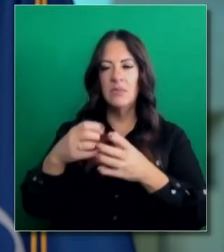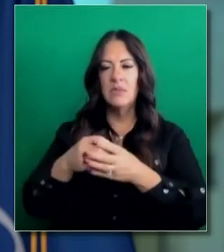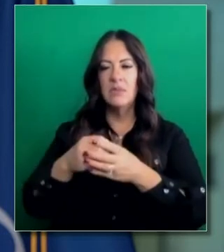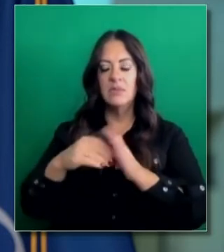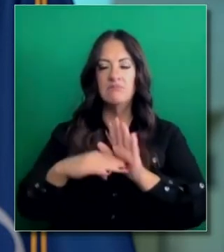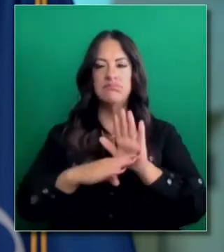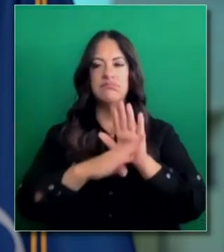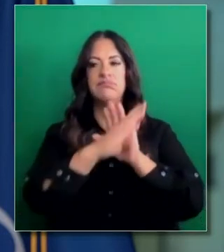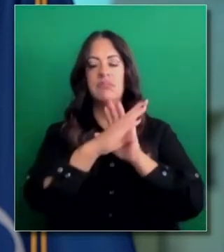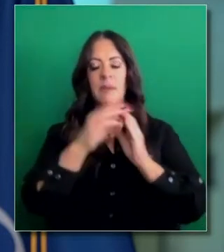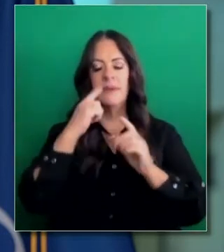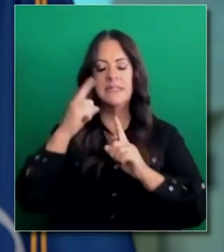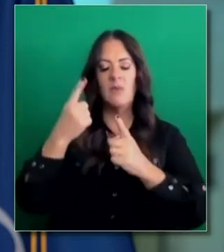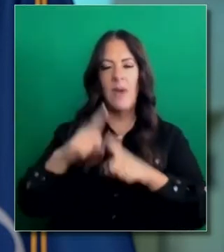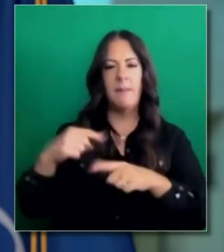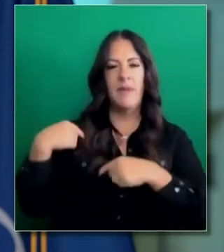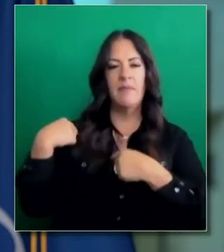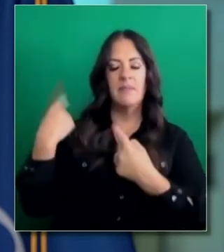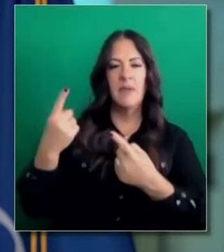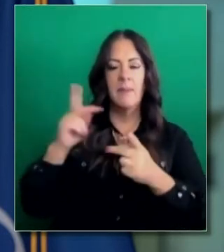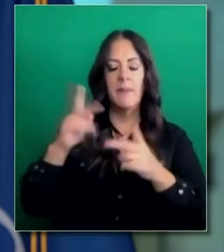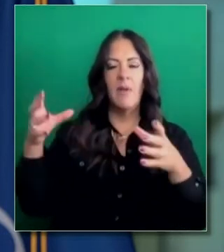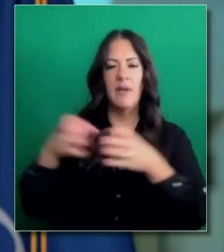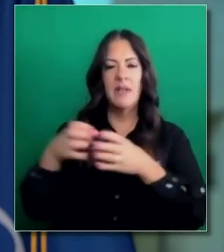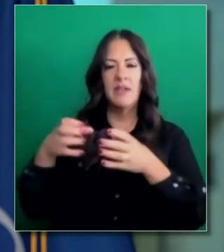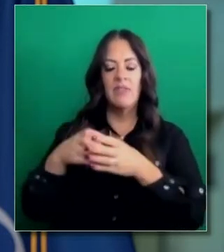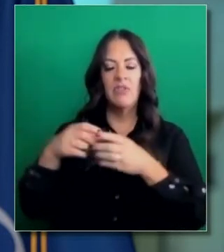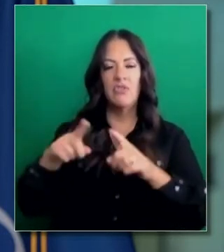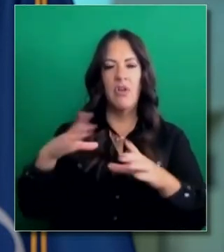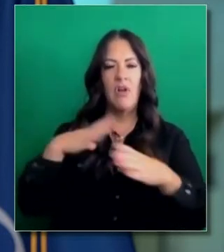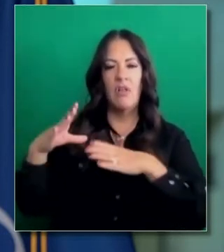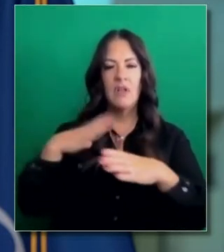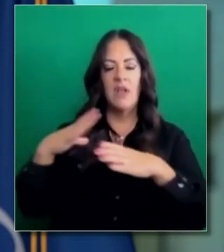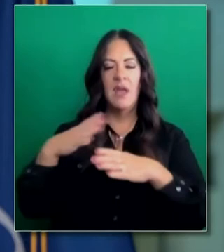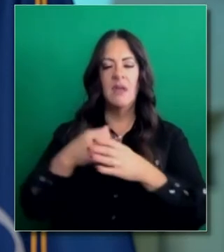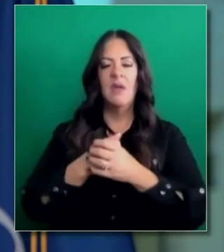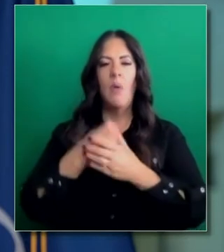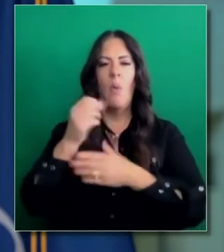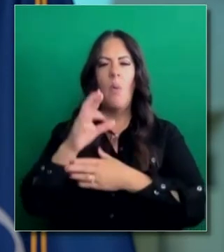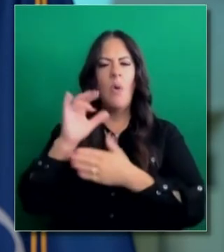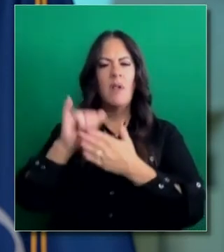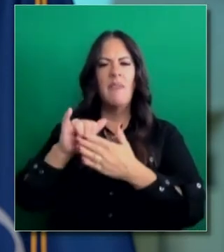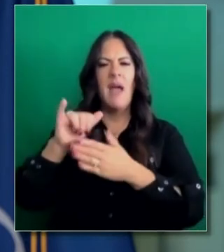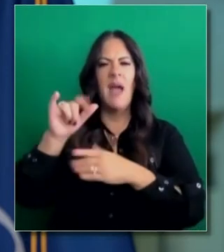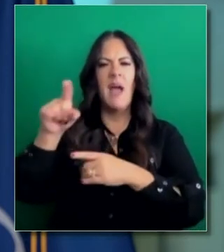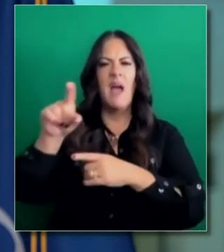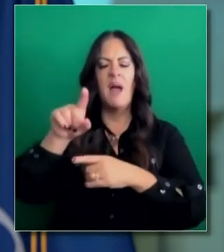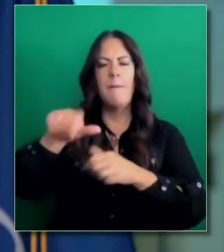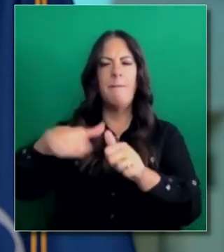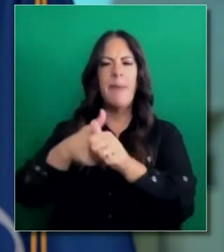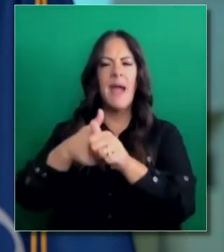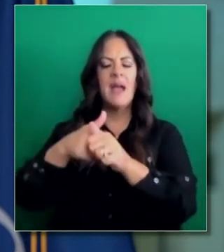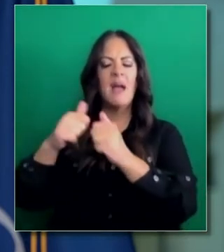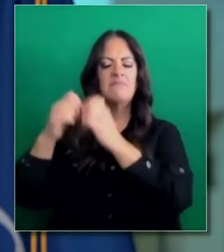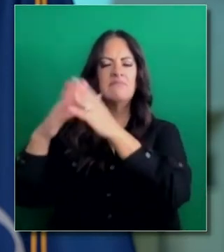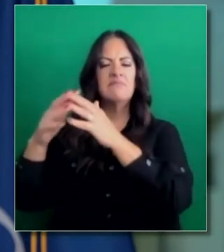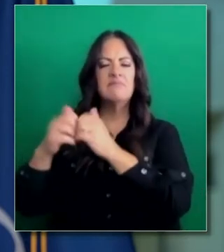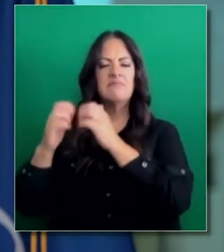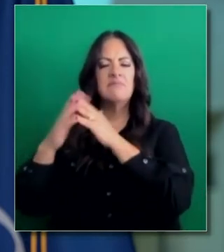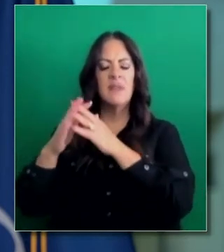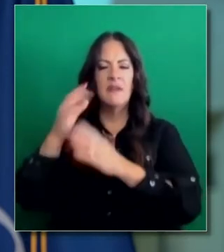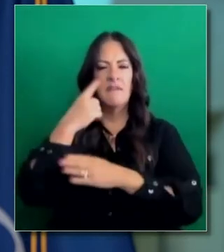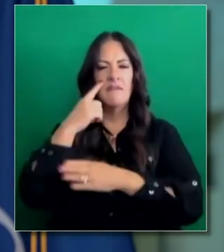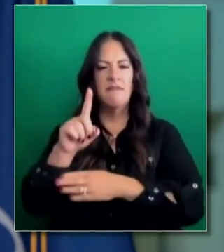repunte debido a las fiestas o es el hecho que los hospitales han sacado a los pacientes menos críticos